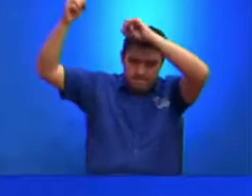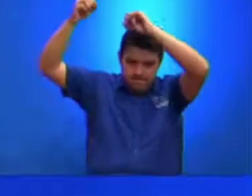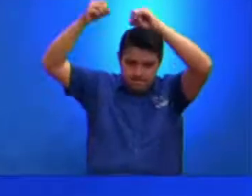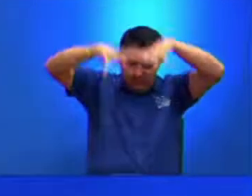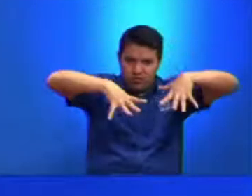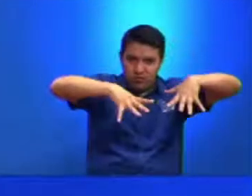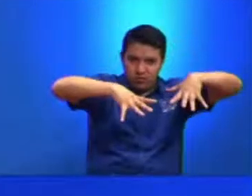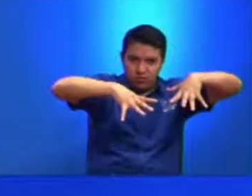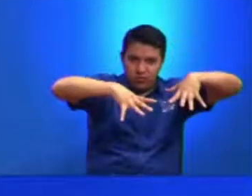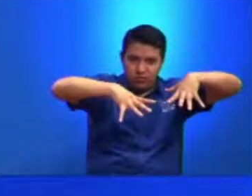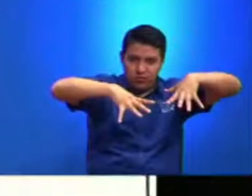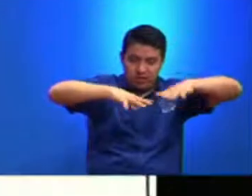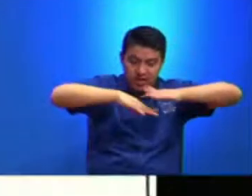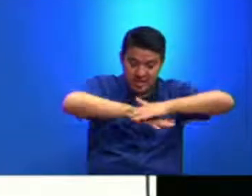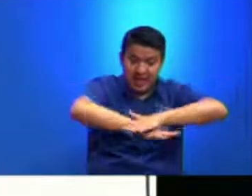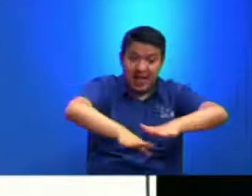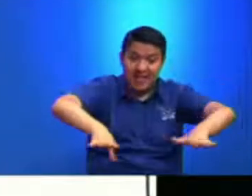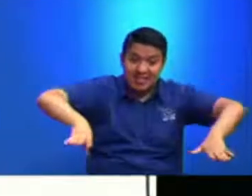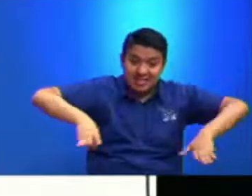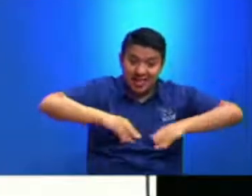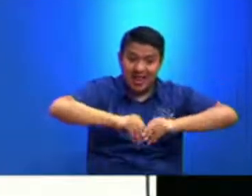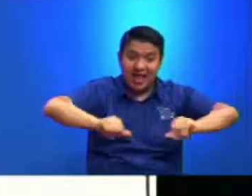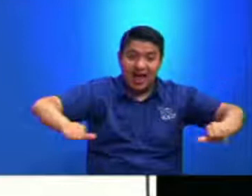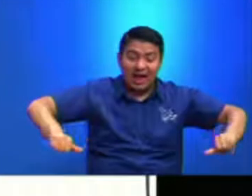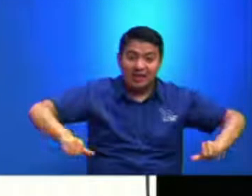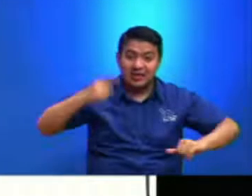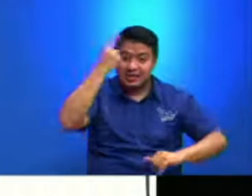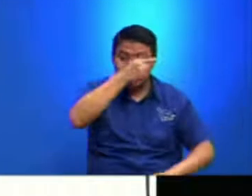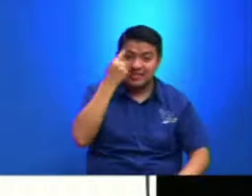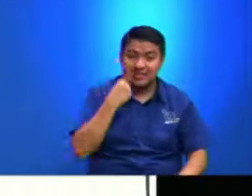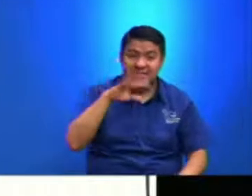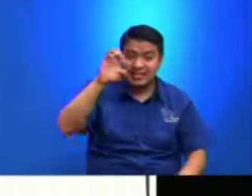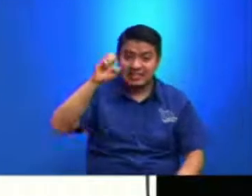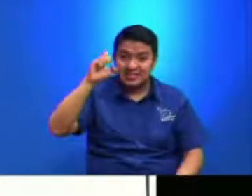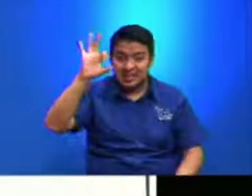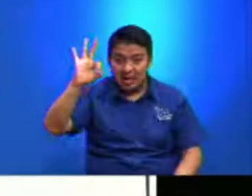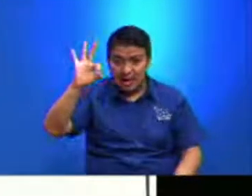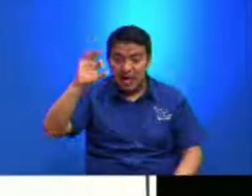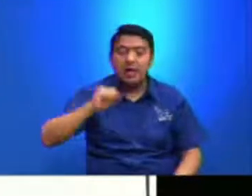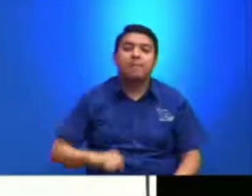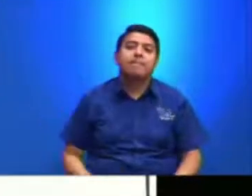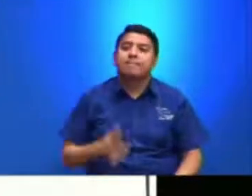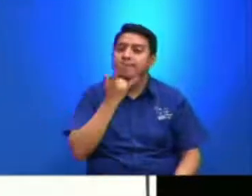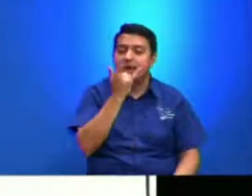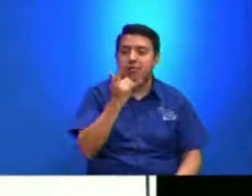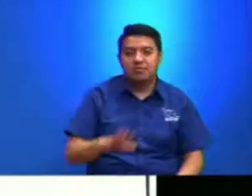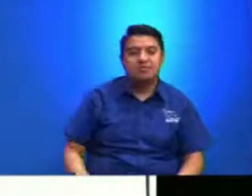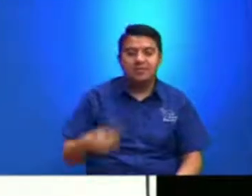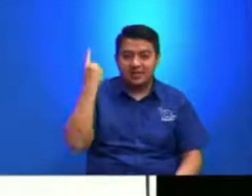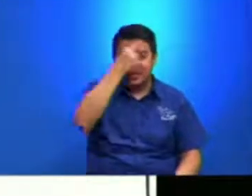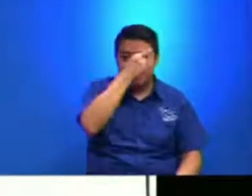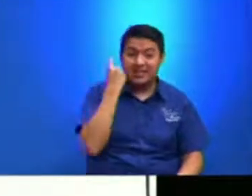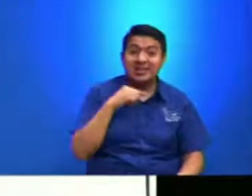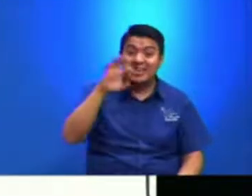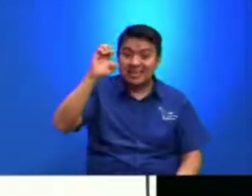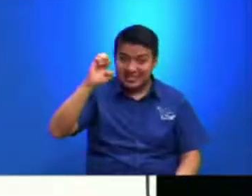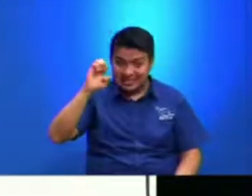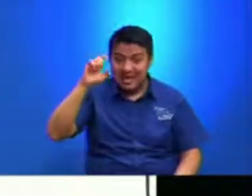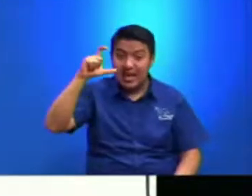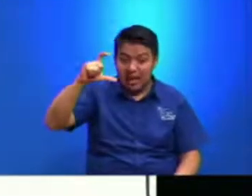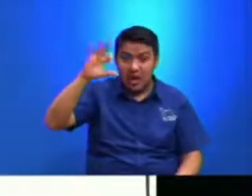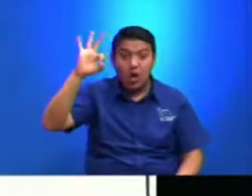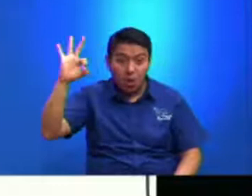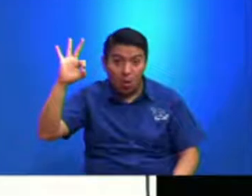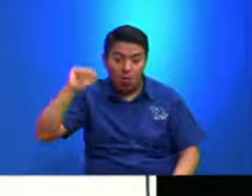¿Lo puede ver? Ah, no traje mi lapicito, Huguito, no sé si estás por ahí, que me traigas mi lápiz de esta cosa. Pero sí, mira